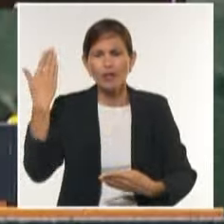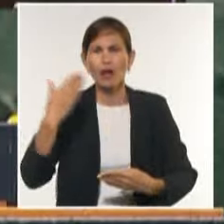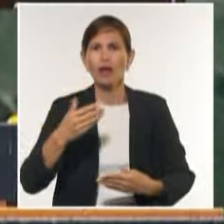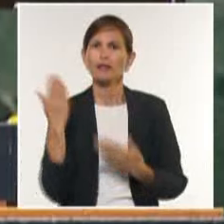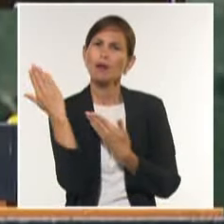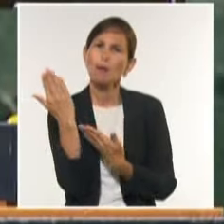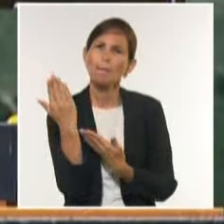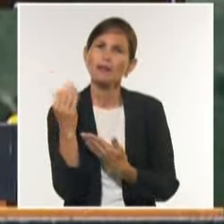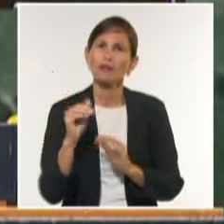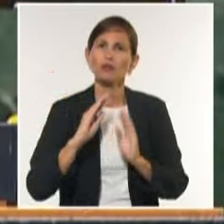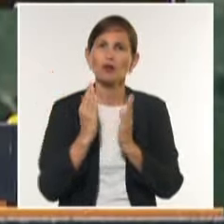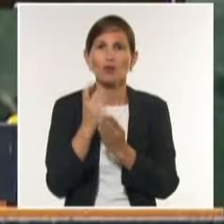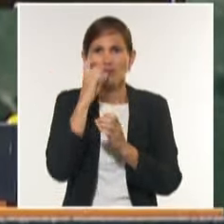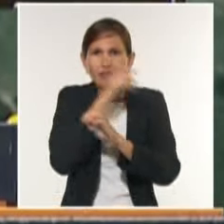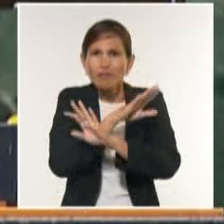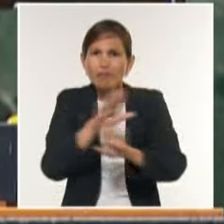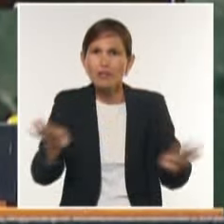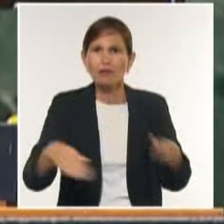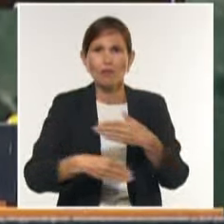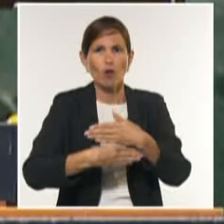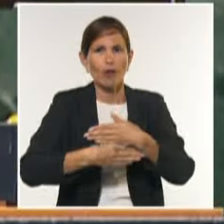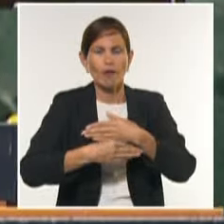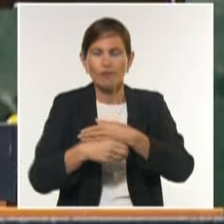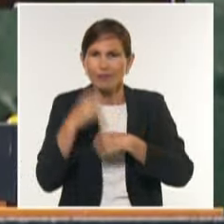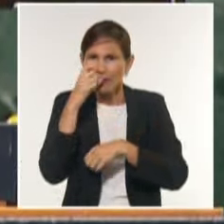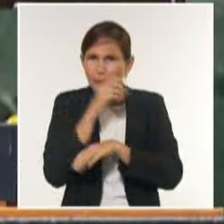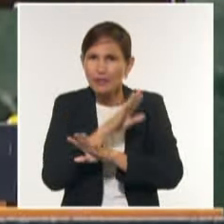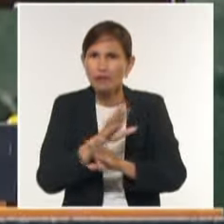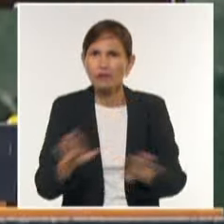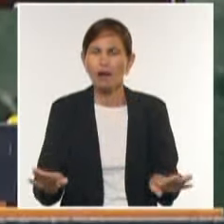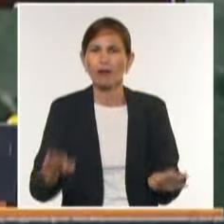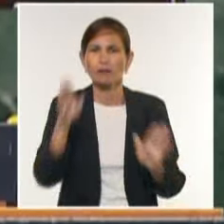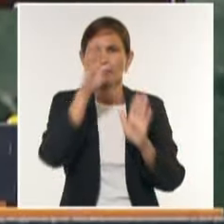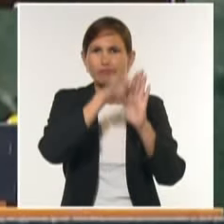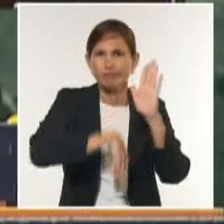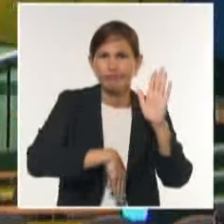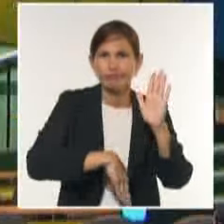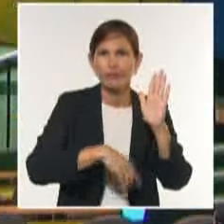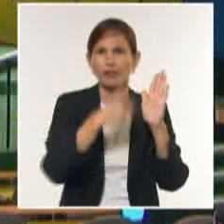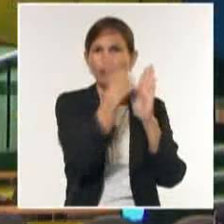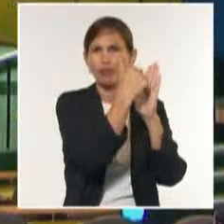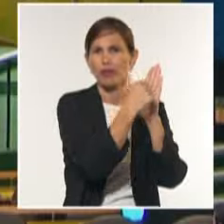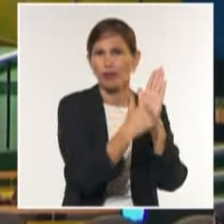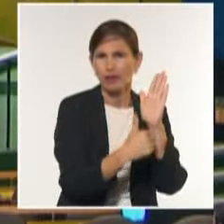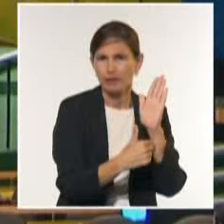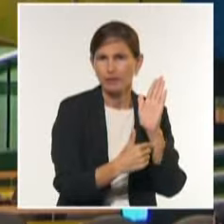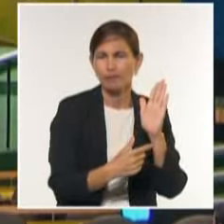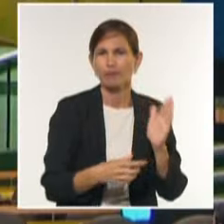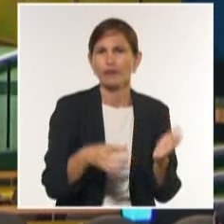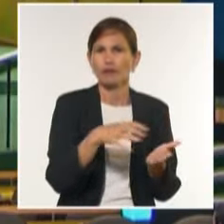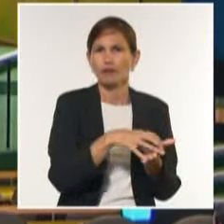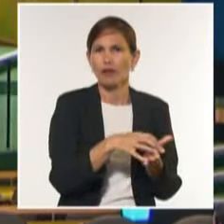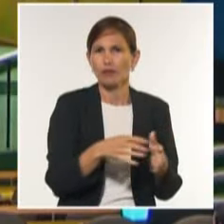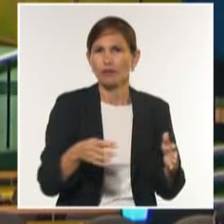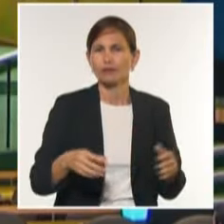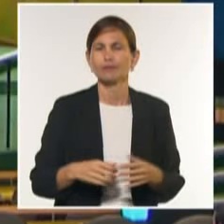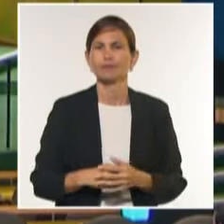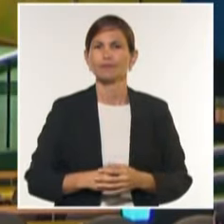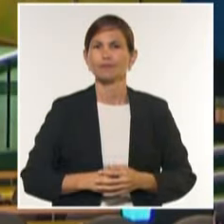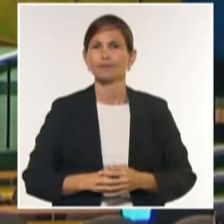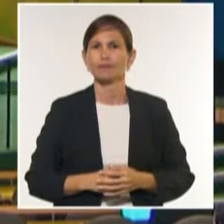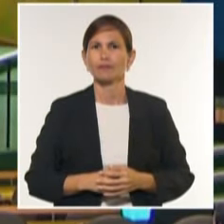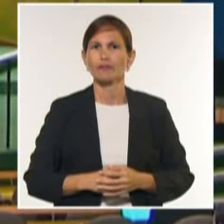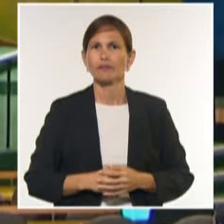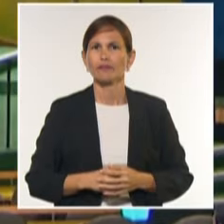que termine y que a Cuba se le elimine de la lista de estados que patrocinan el terrorismo,